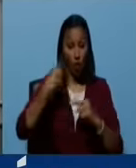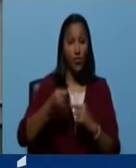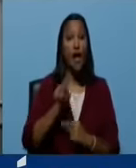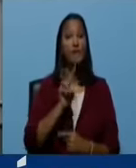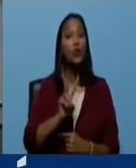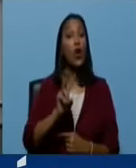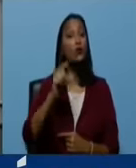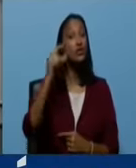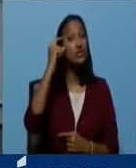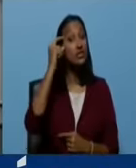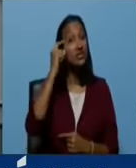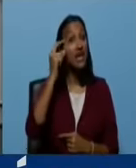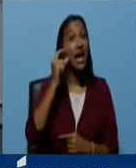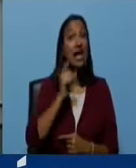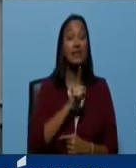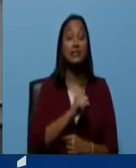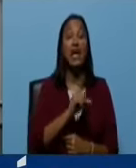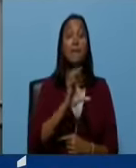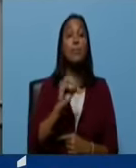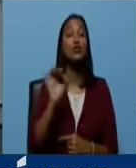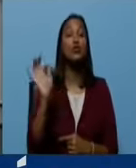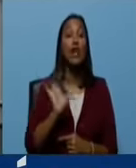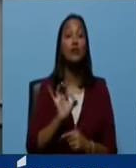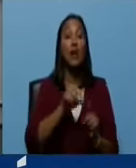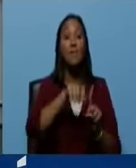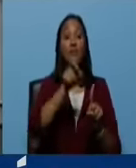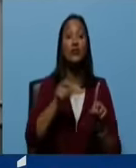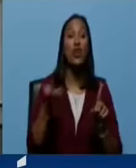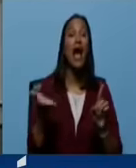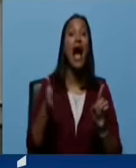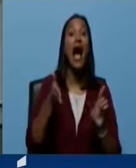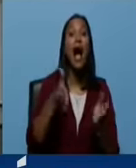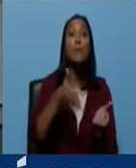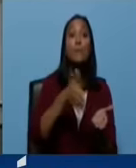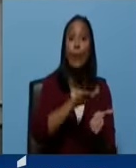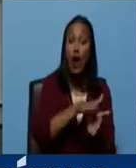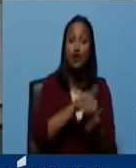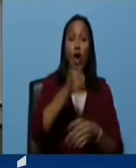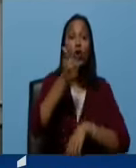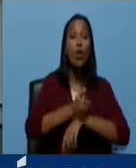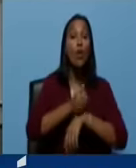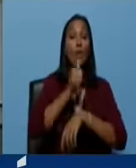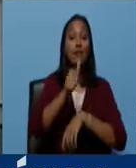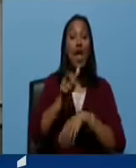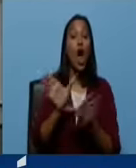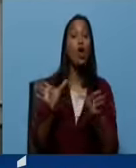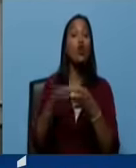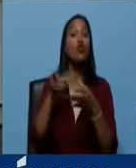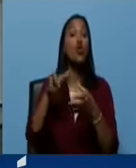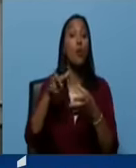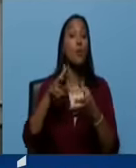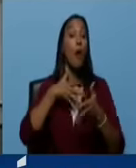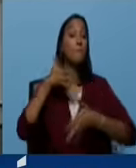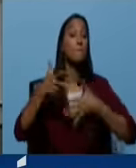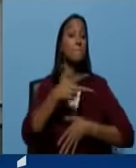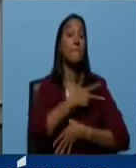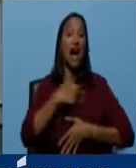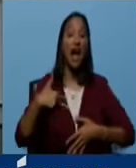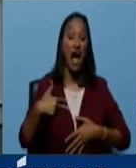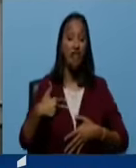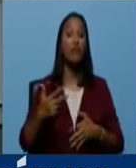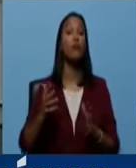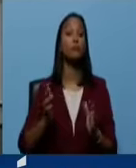el 100% de los fallecidos son atribuibles a estos grupos delincuenciales